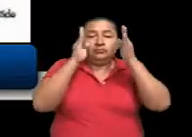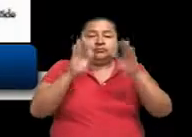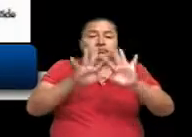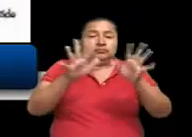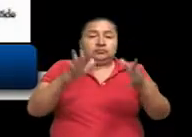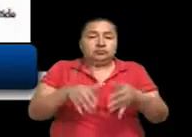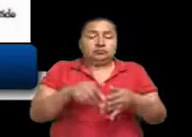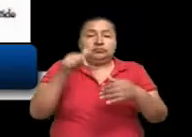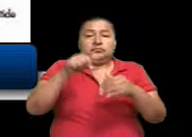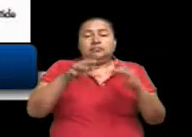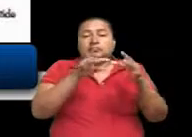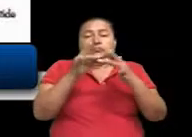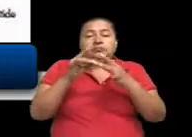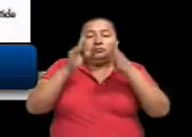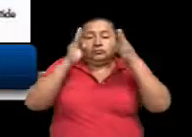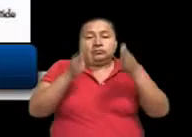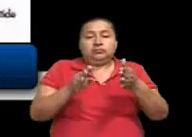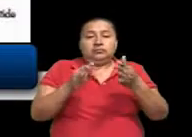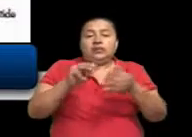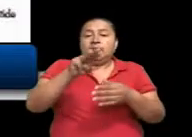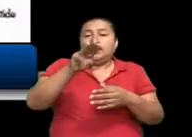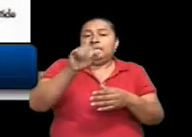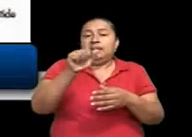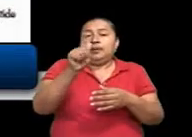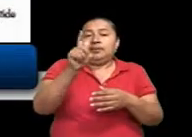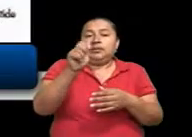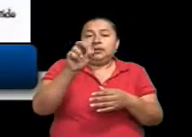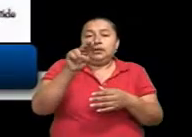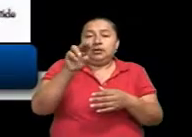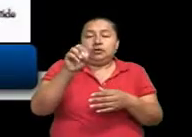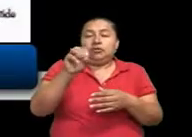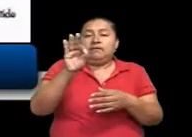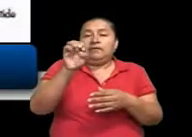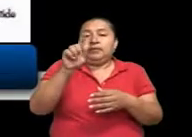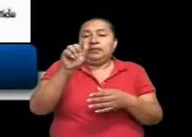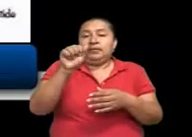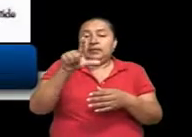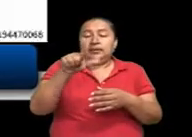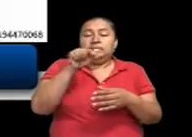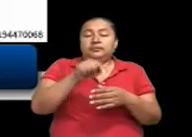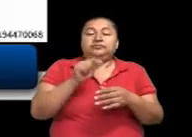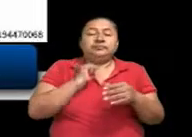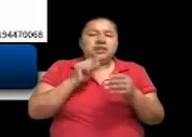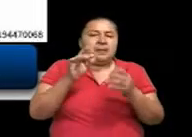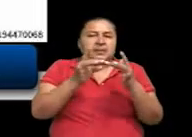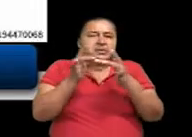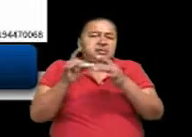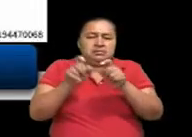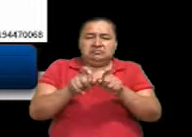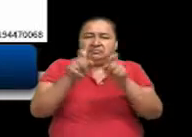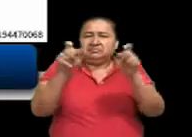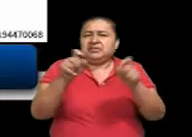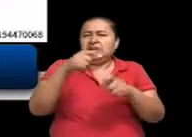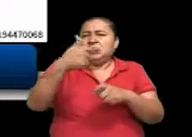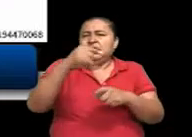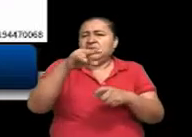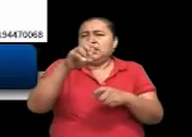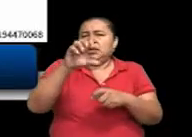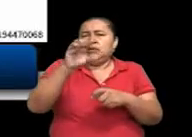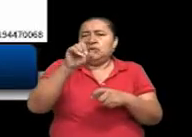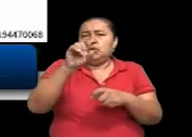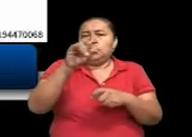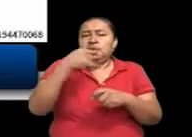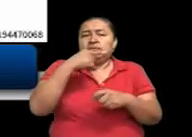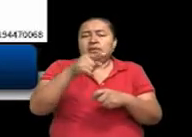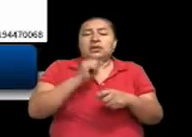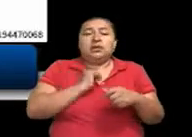y ahora especializado en la atención materno-fetal, que es una especialidad de la ginecología y especialidad en los niños